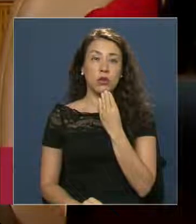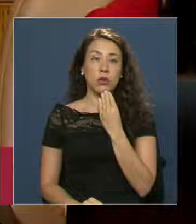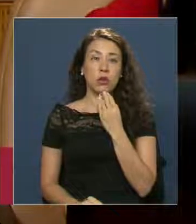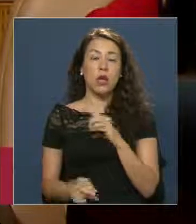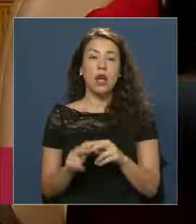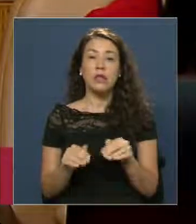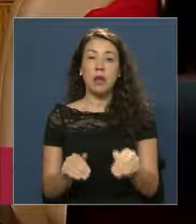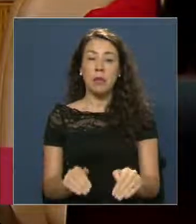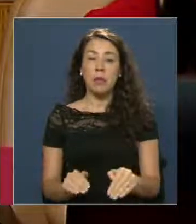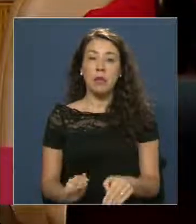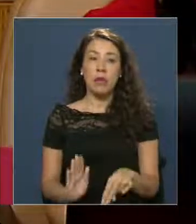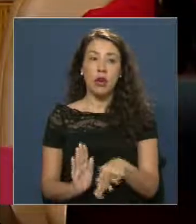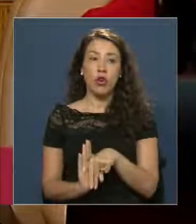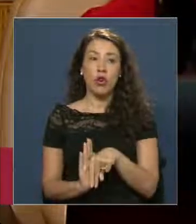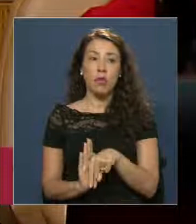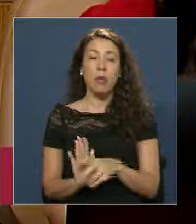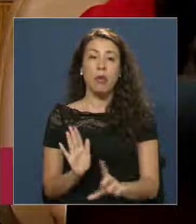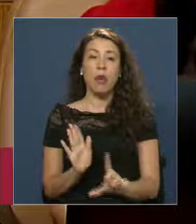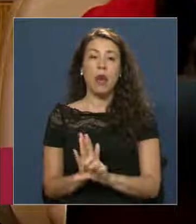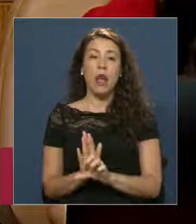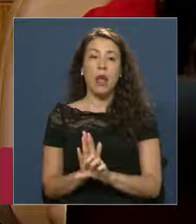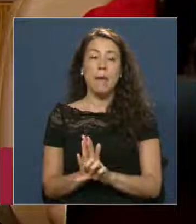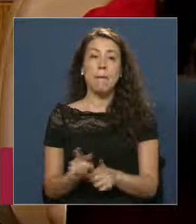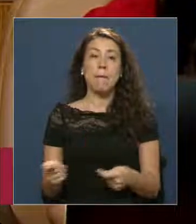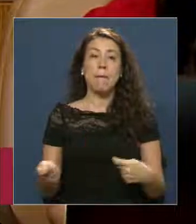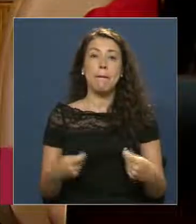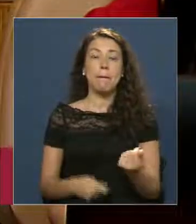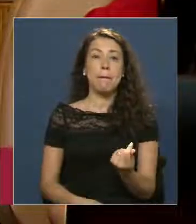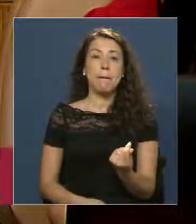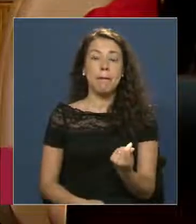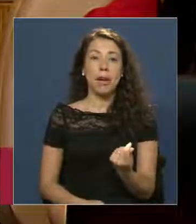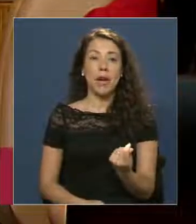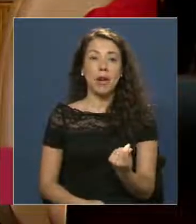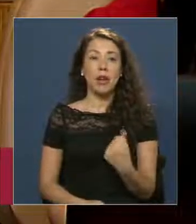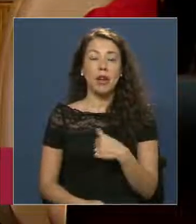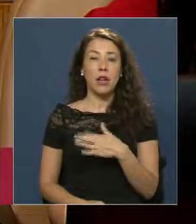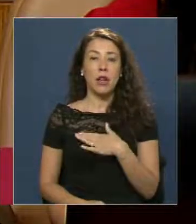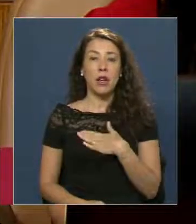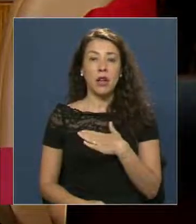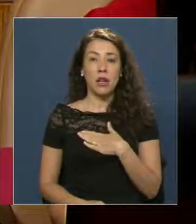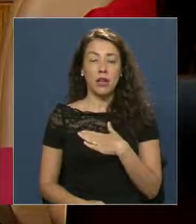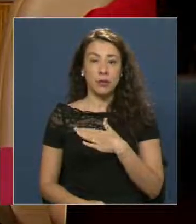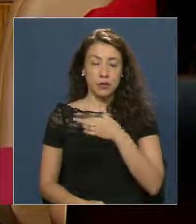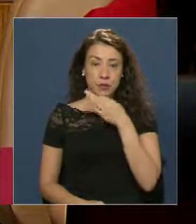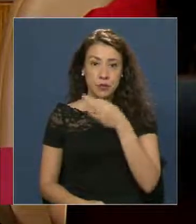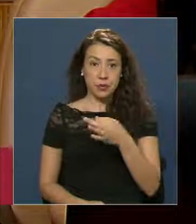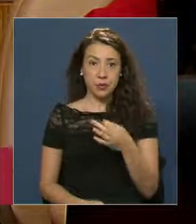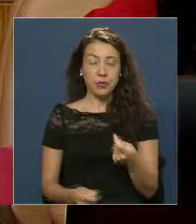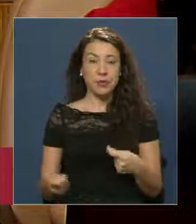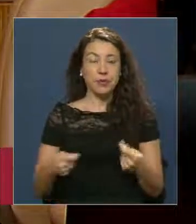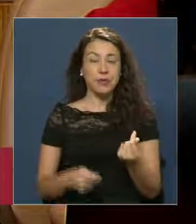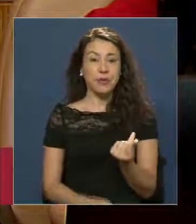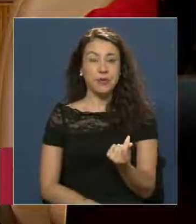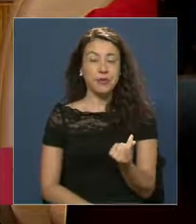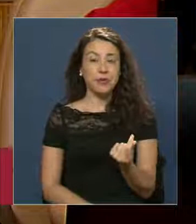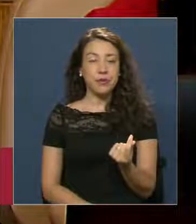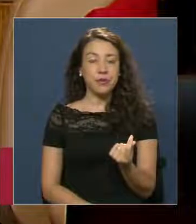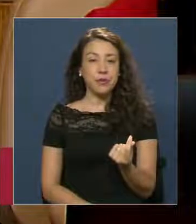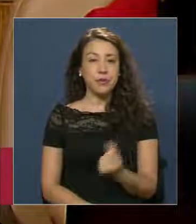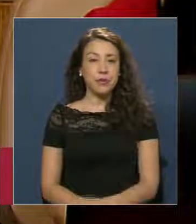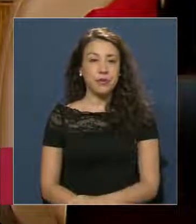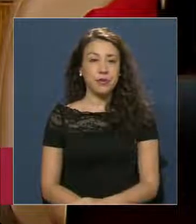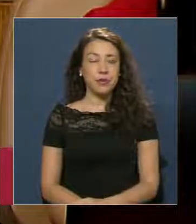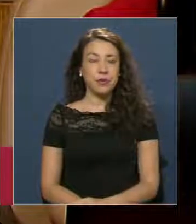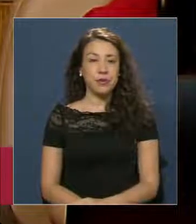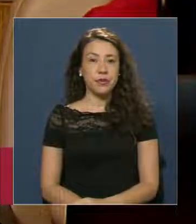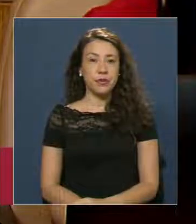aplica las mismas normas en relación a la ley del mercado de valores. Y quiero decirle sobre el mercado de valores que